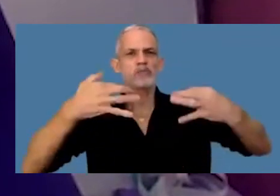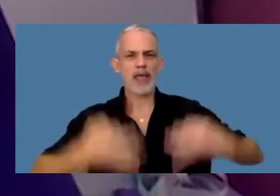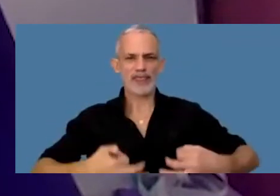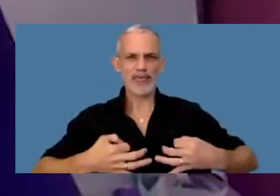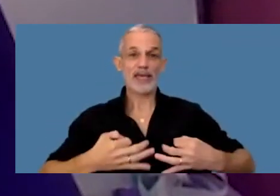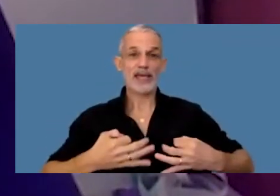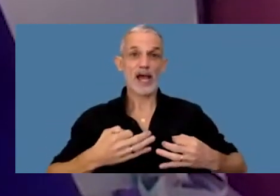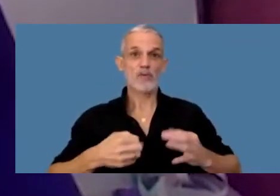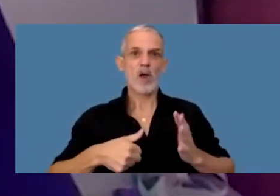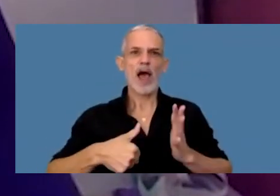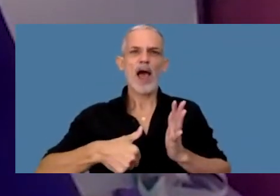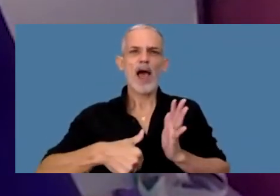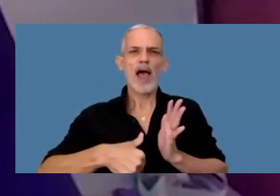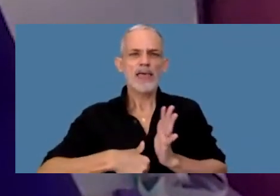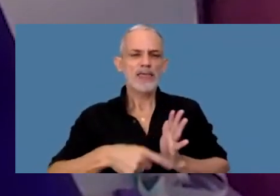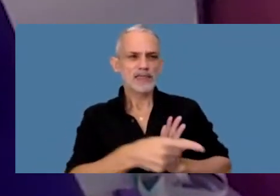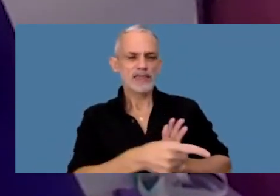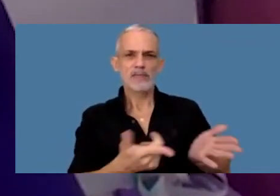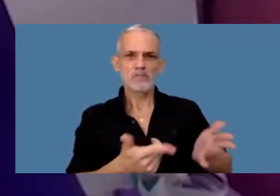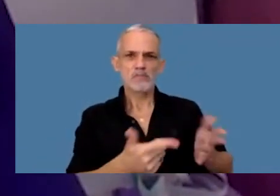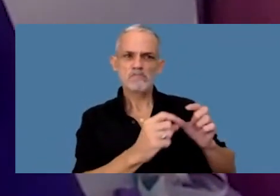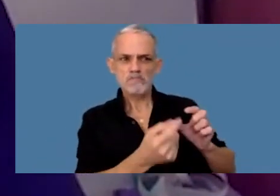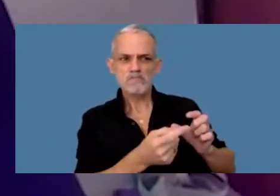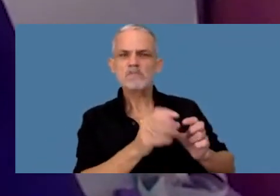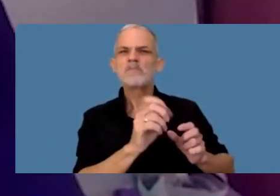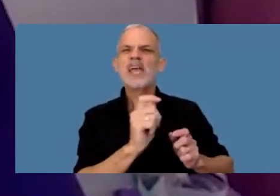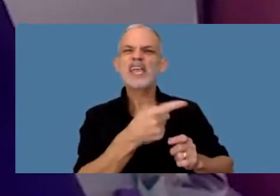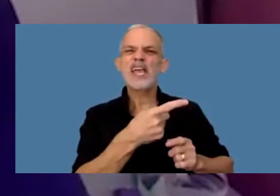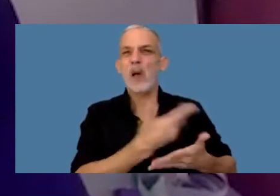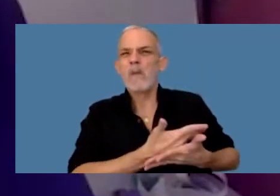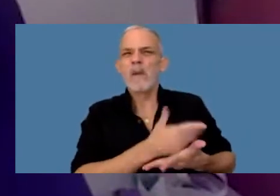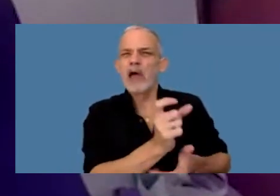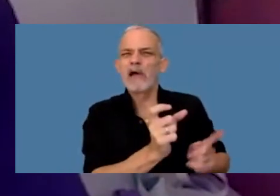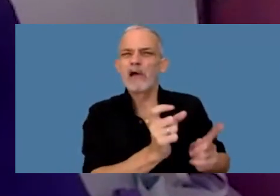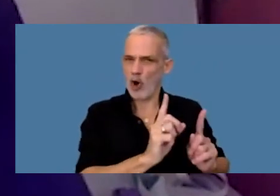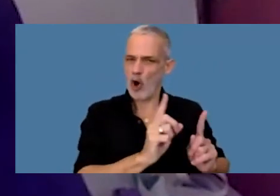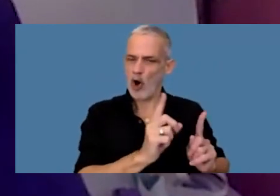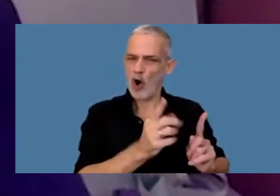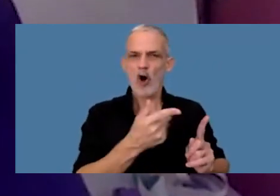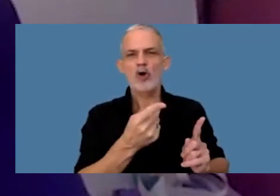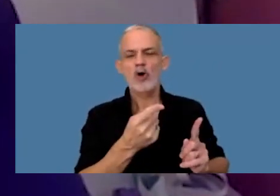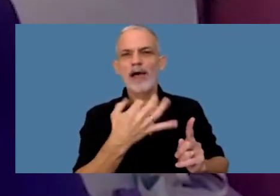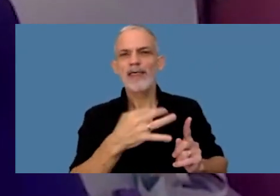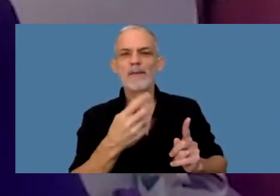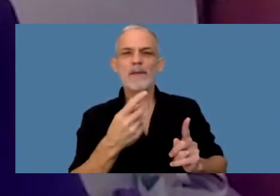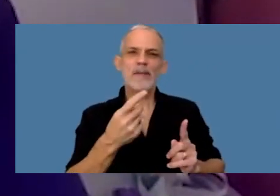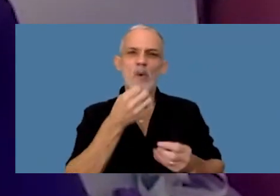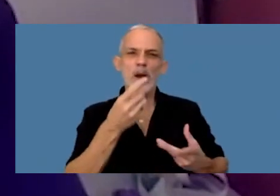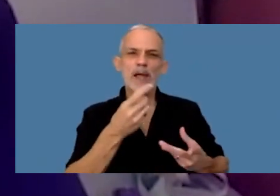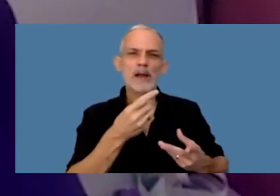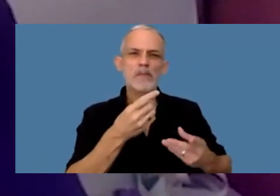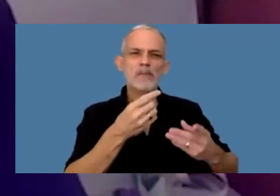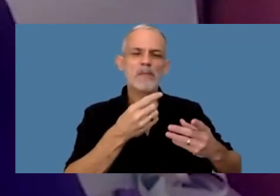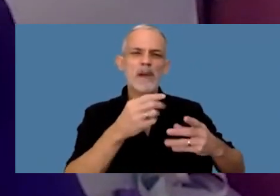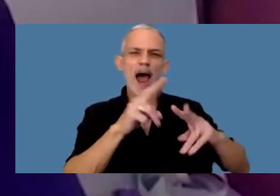quienes, bueno, van a tener a su vez el derecho de recibir toda la información,